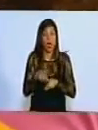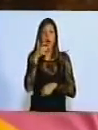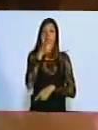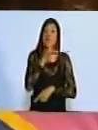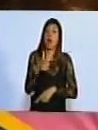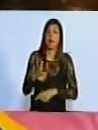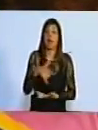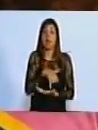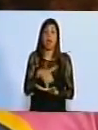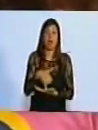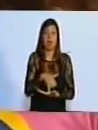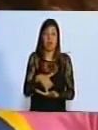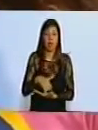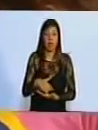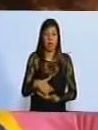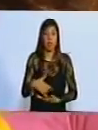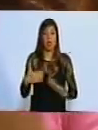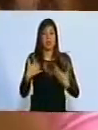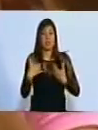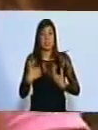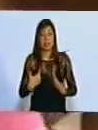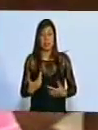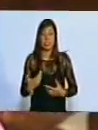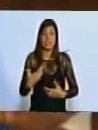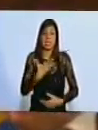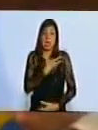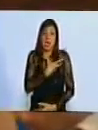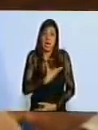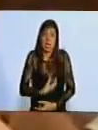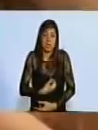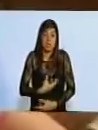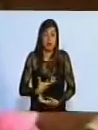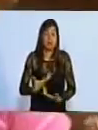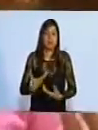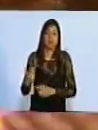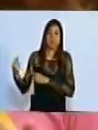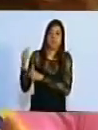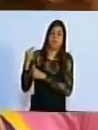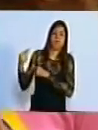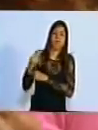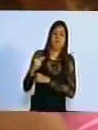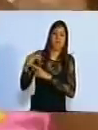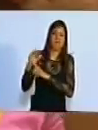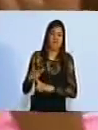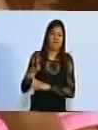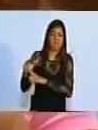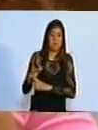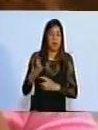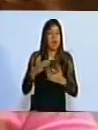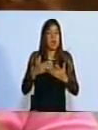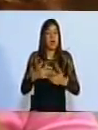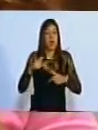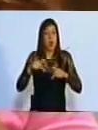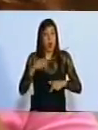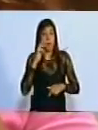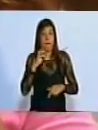pueblo decline y se desmoralice ante las arremetidas económicas. Hoy vemos un presidente Nicolás Maduro,